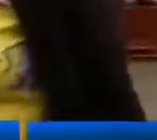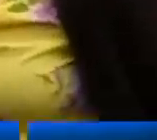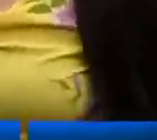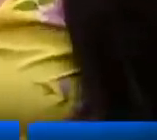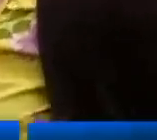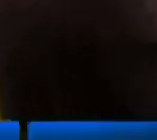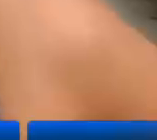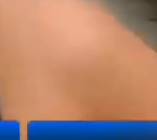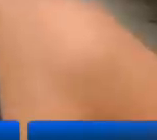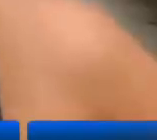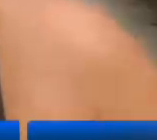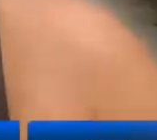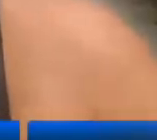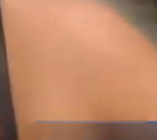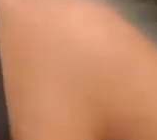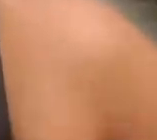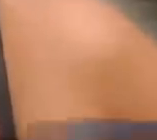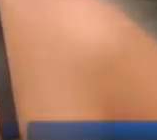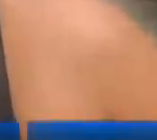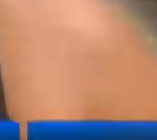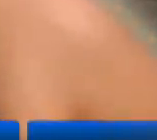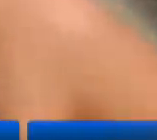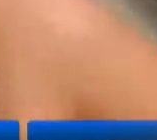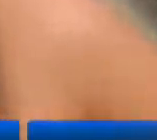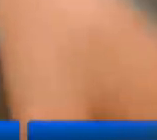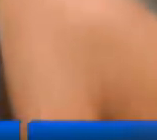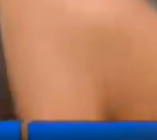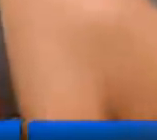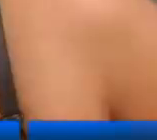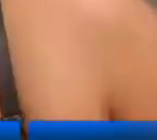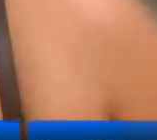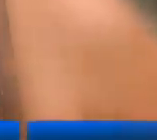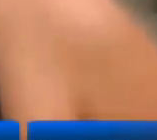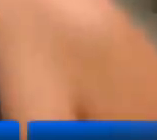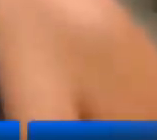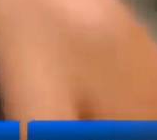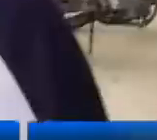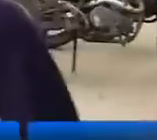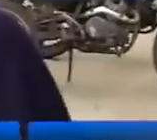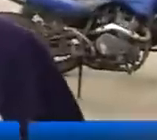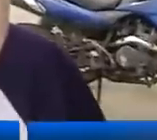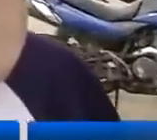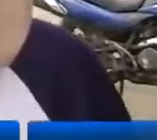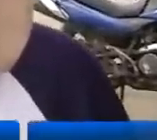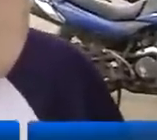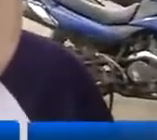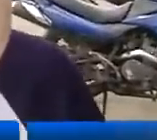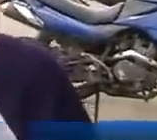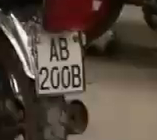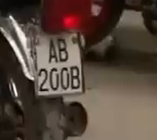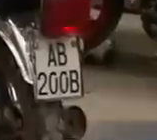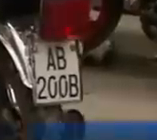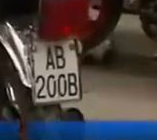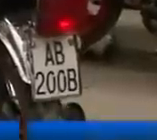restricción y de bioseguridad. Los amigos que no se pueden salir, sin embargo sale, ya la gente ya prácticamente no respeta. Lo mismo opina Rafael